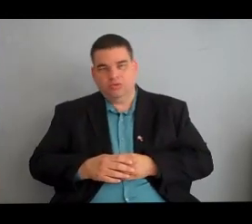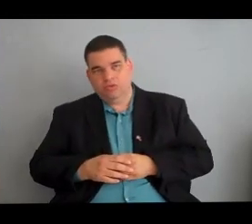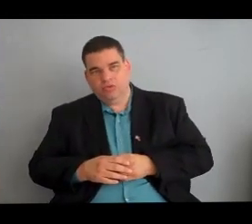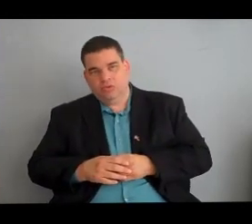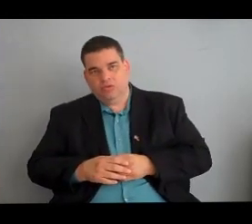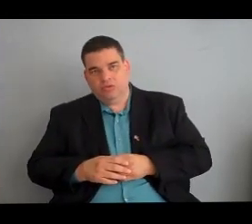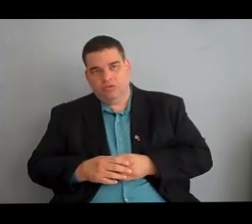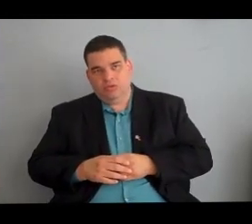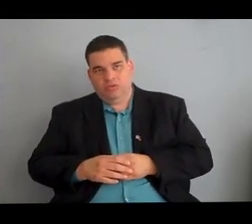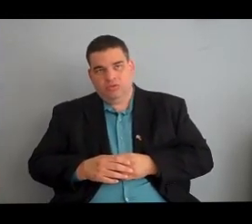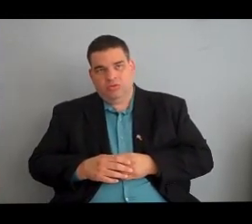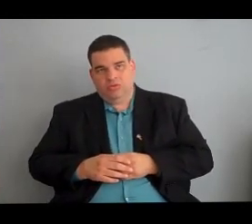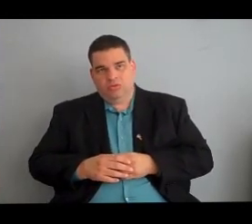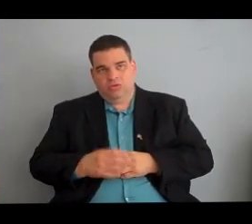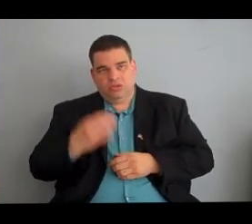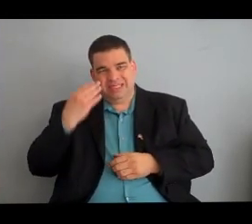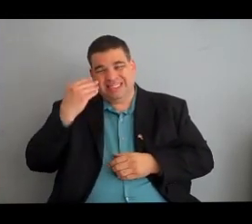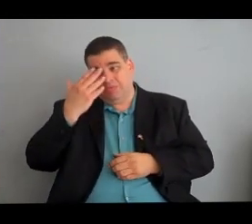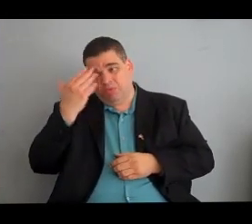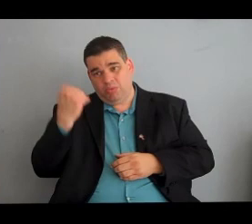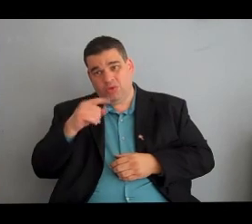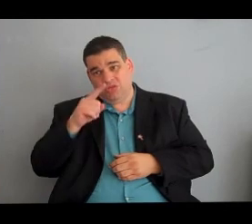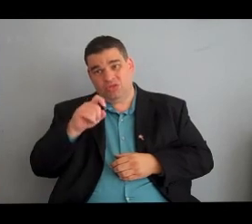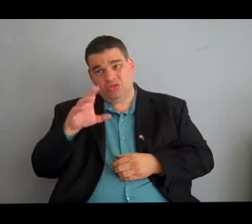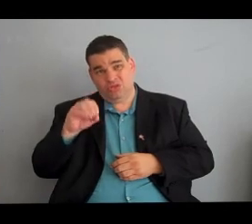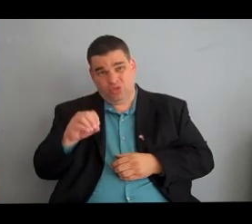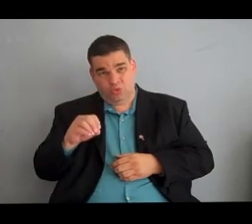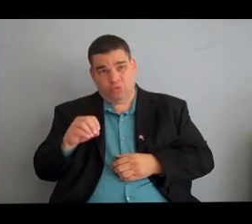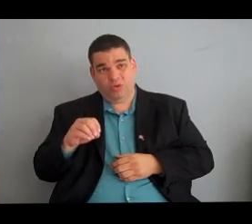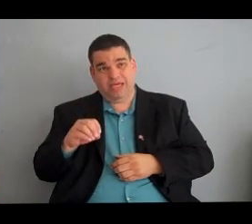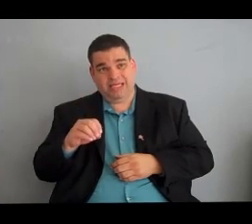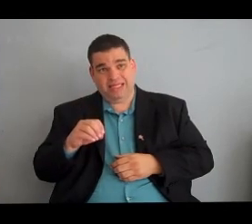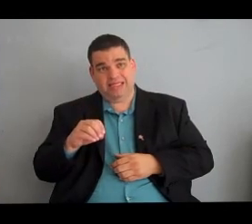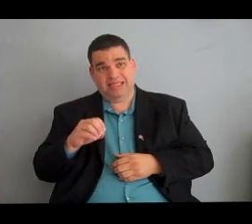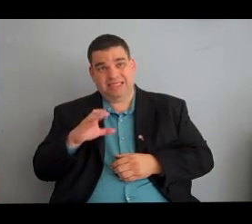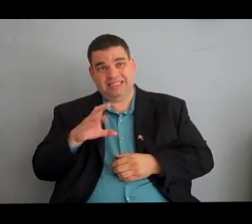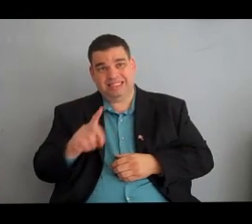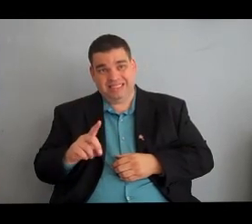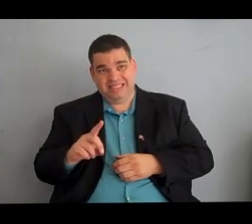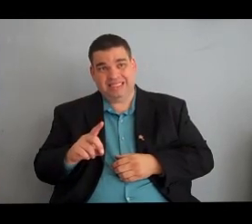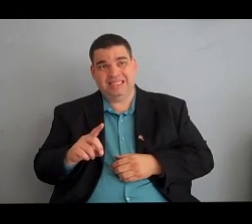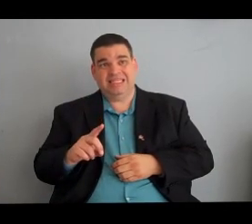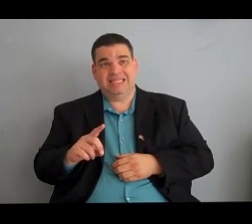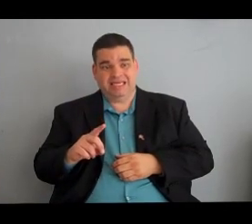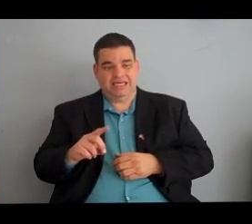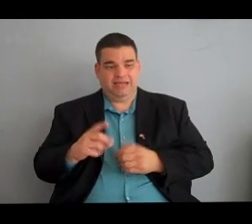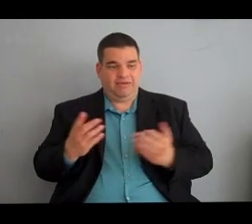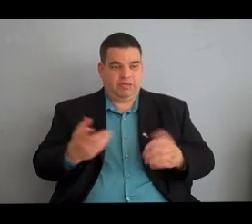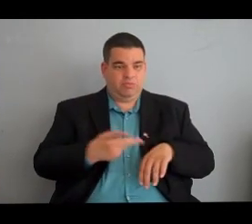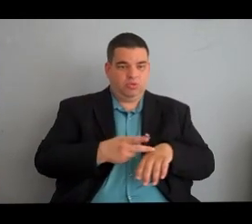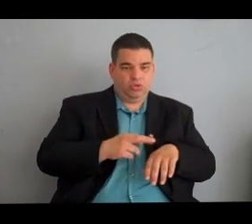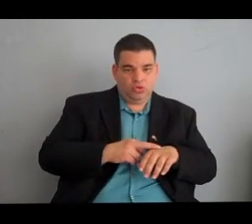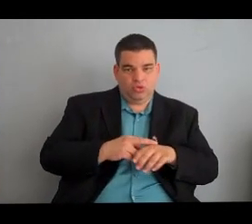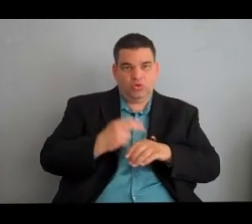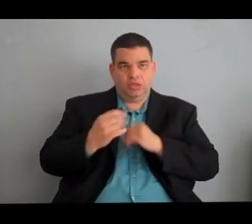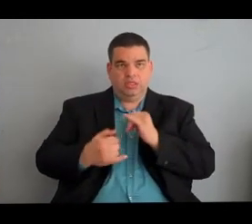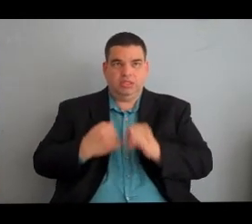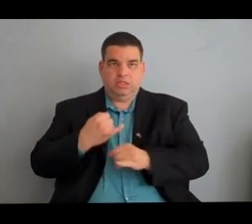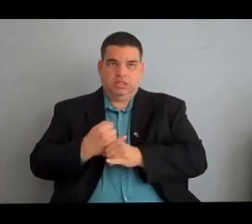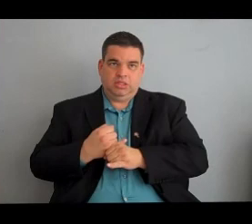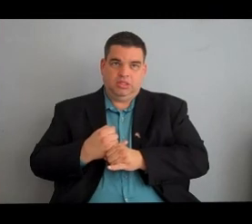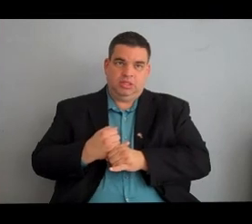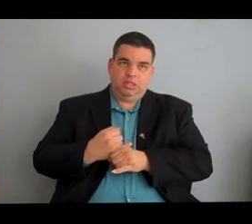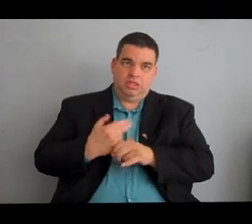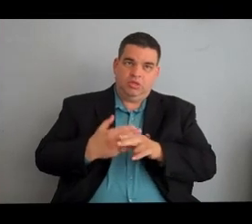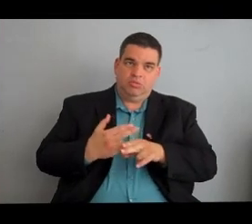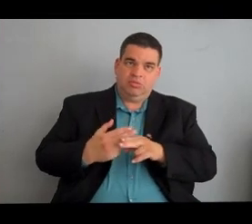sobre 150 producciones a nivel nacional e internacional he podido plasmar el nombre de Cándido Reyes y... Y el nombre de